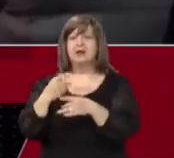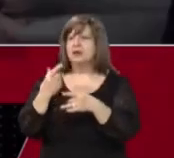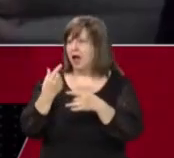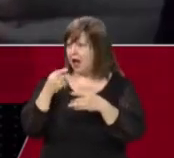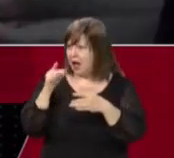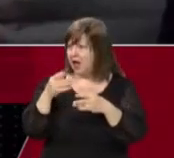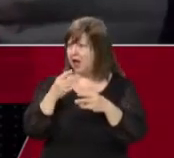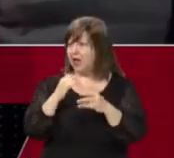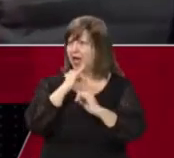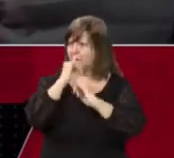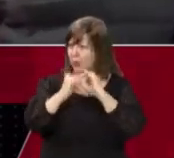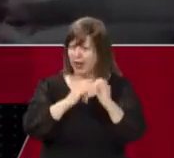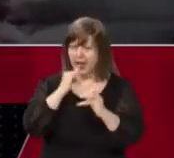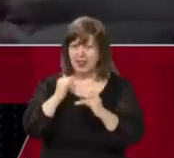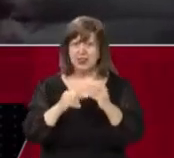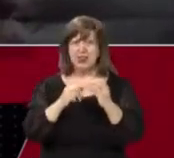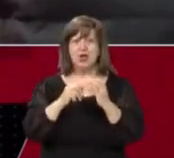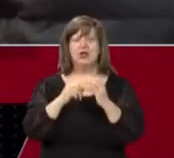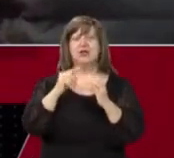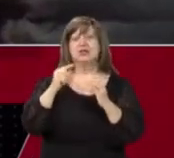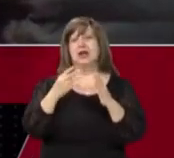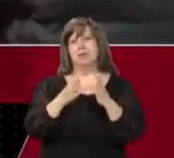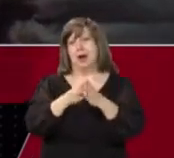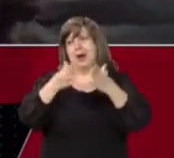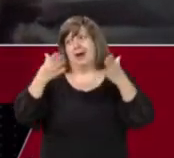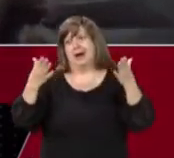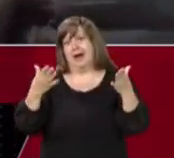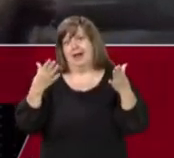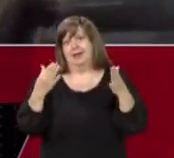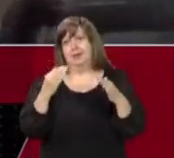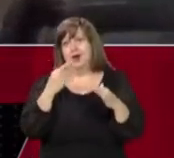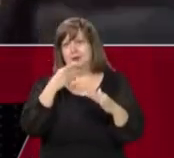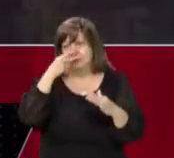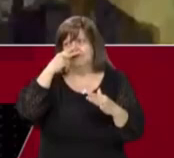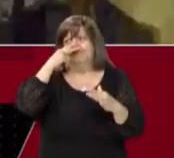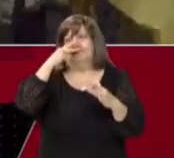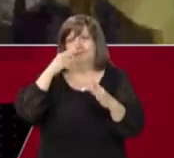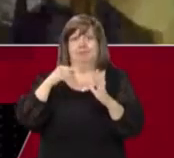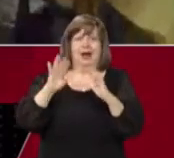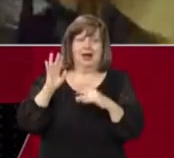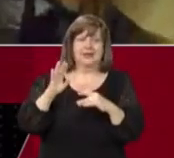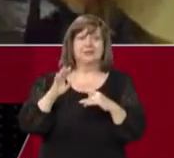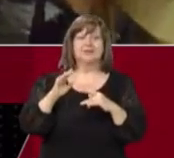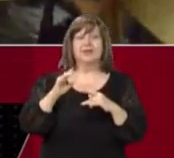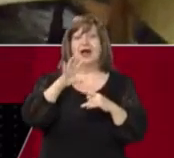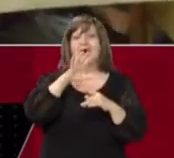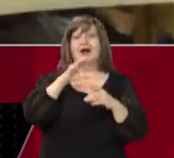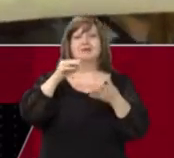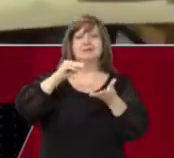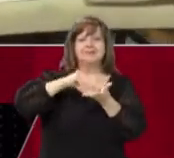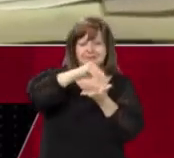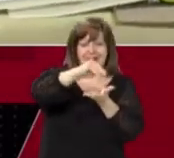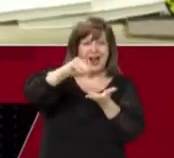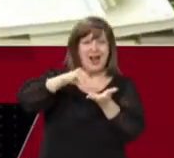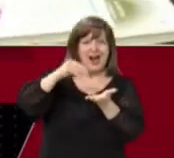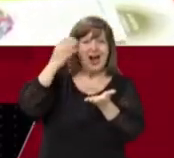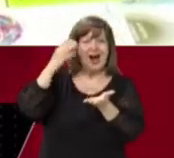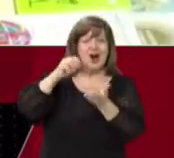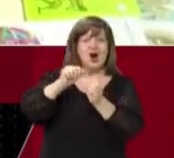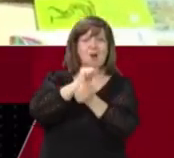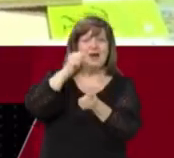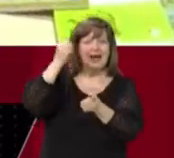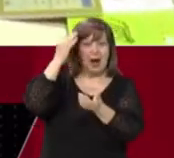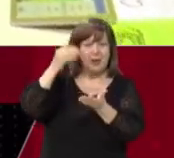tenés cuentos. Sí, después ya nos vamos a cosas un poquito más sofisticadas, ¿no? Puzzles de 500 piezas, con figuras para